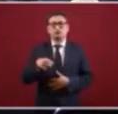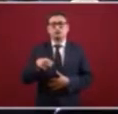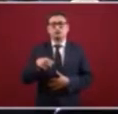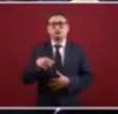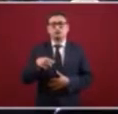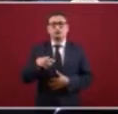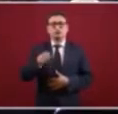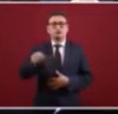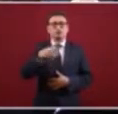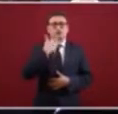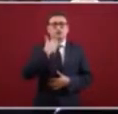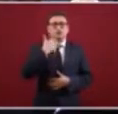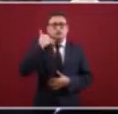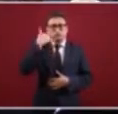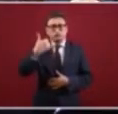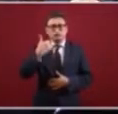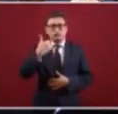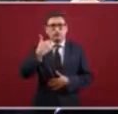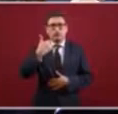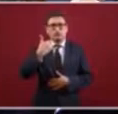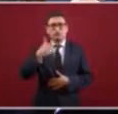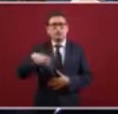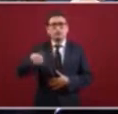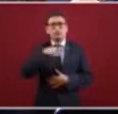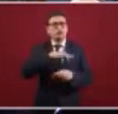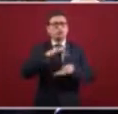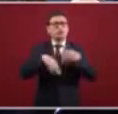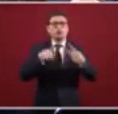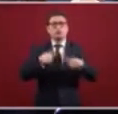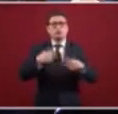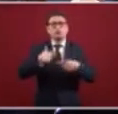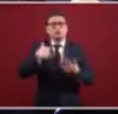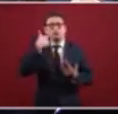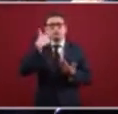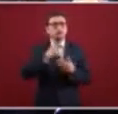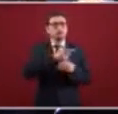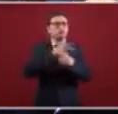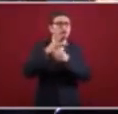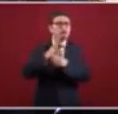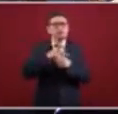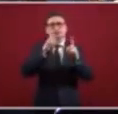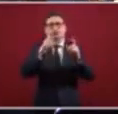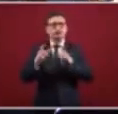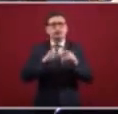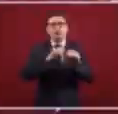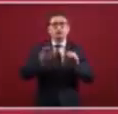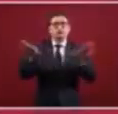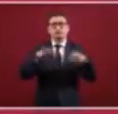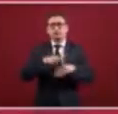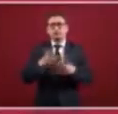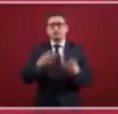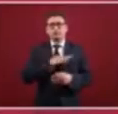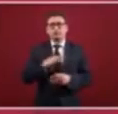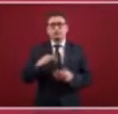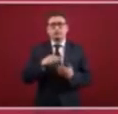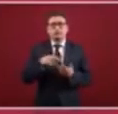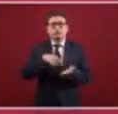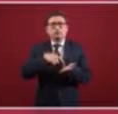medio de comunicación. Cada ciudadano es un medio de comunicación. Si tiene